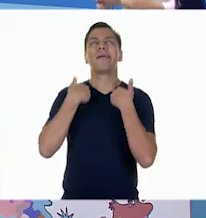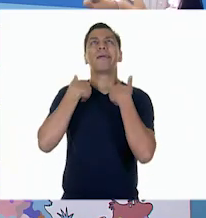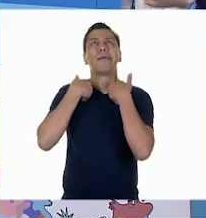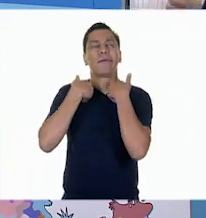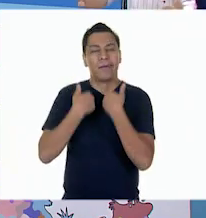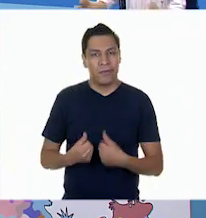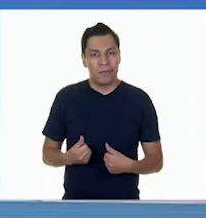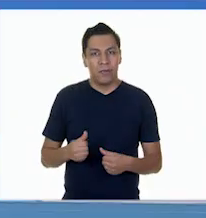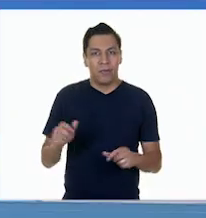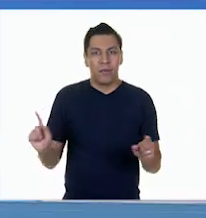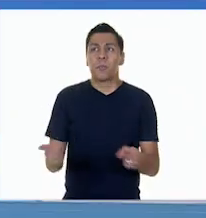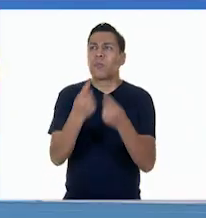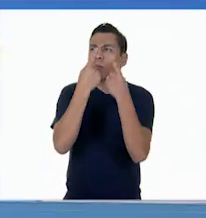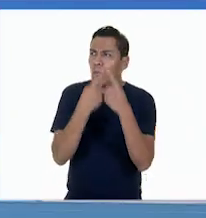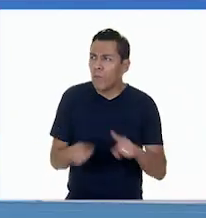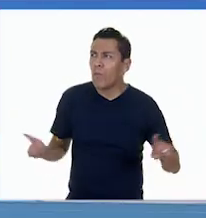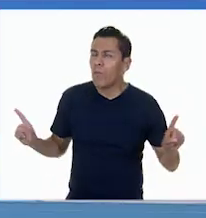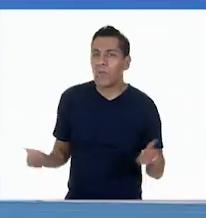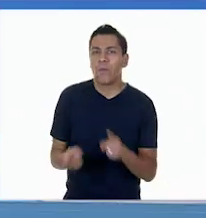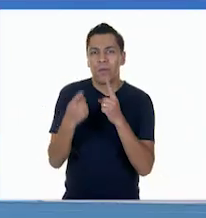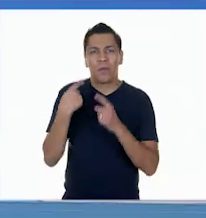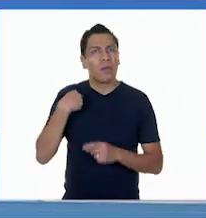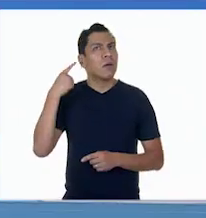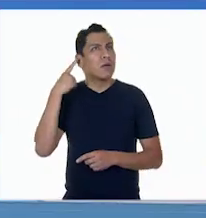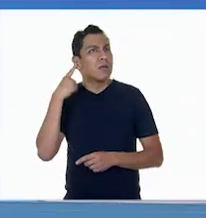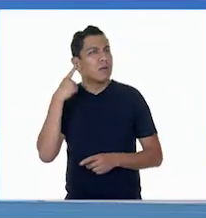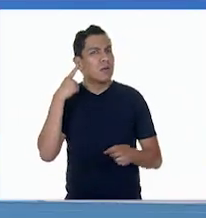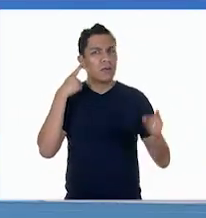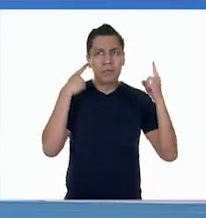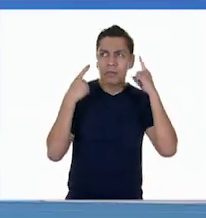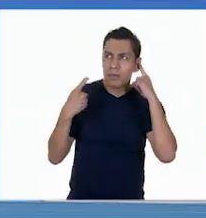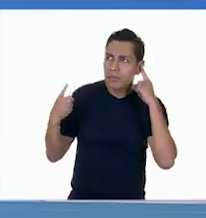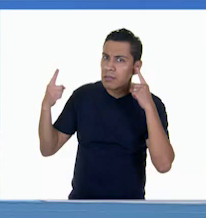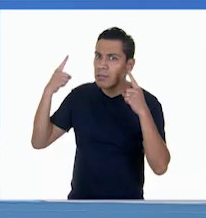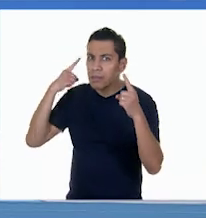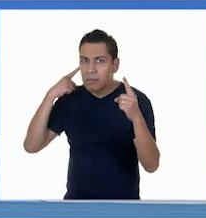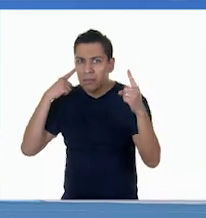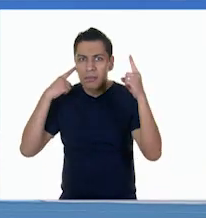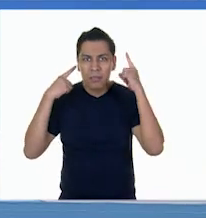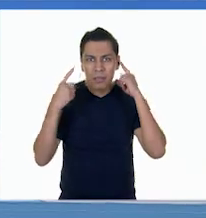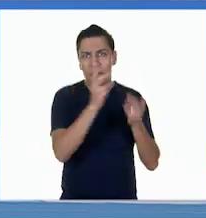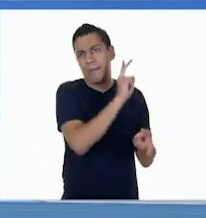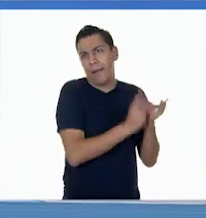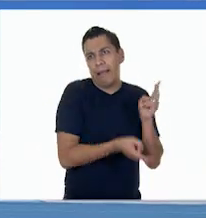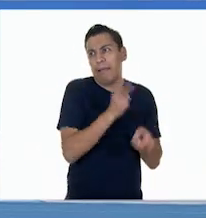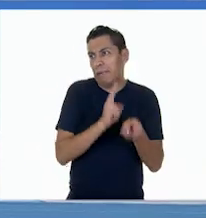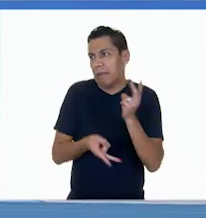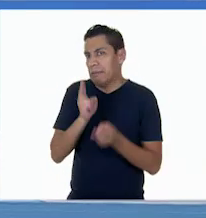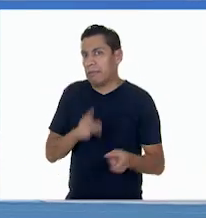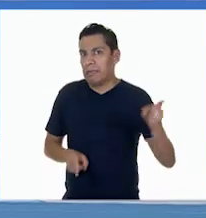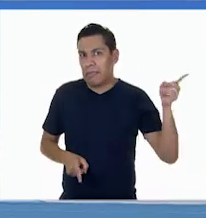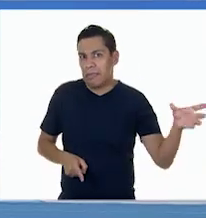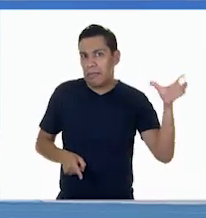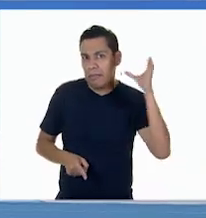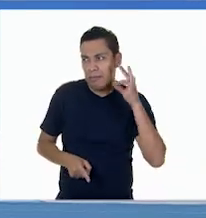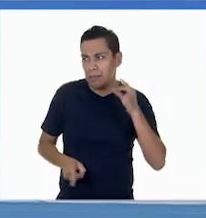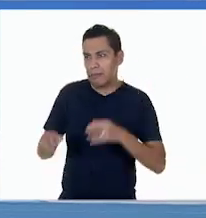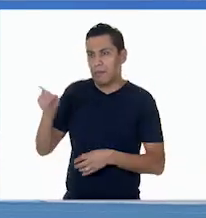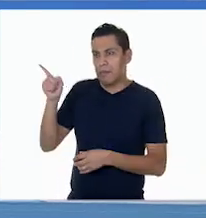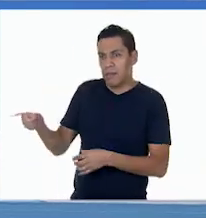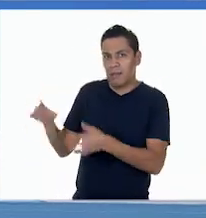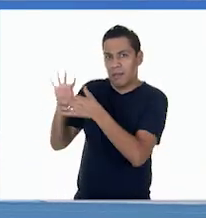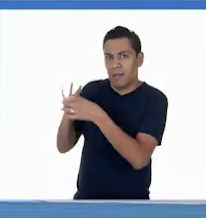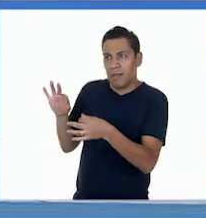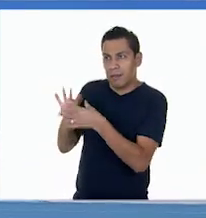que escucho, en el ambiente hay muchos sonidos, como aquí, por ejemplo, con Elías, que platica mucho, mucho, mucho, mucho, mucho, y eso